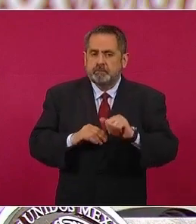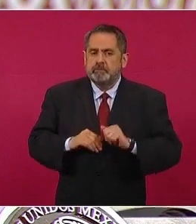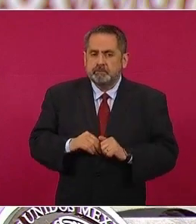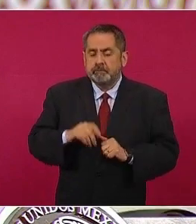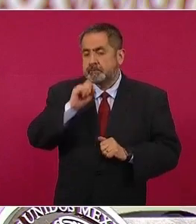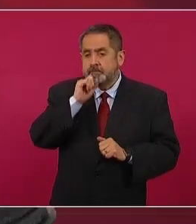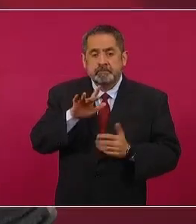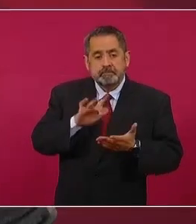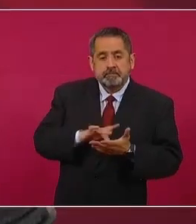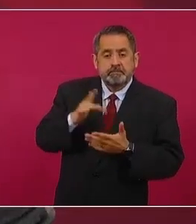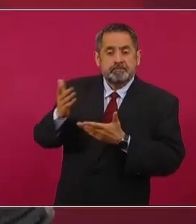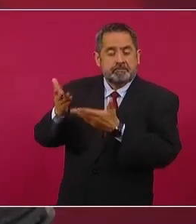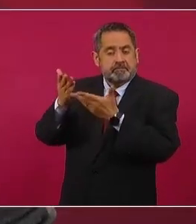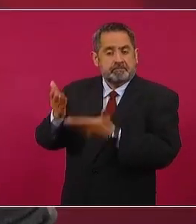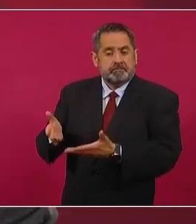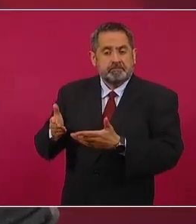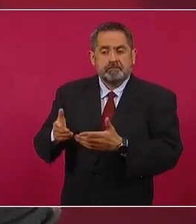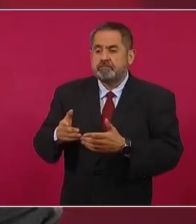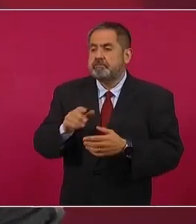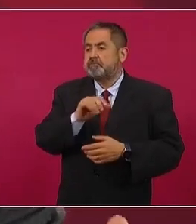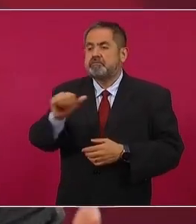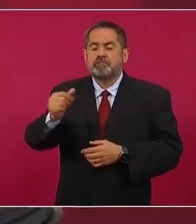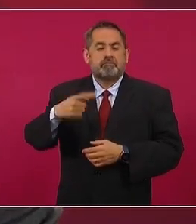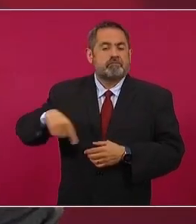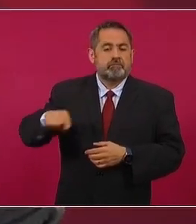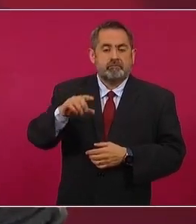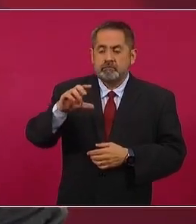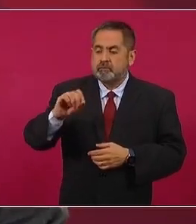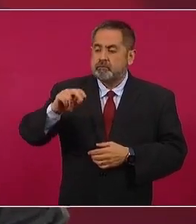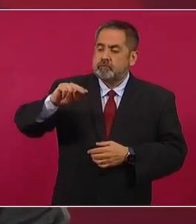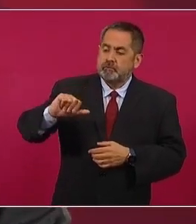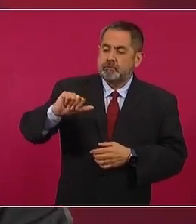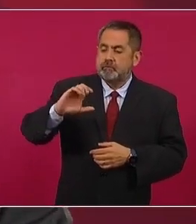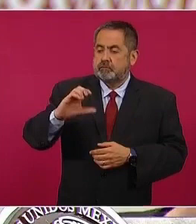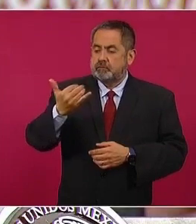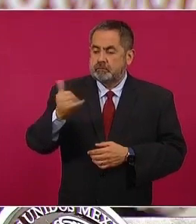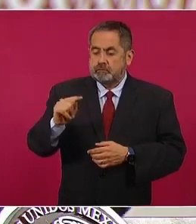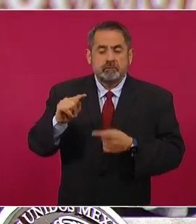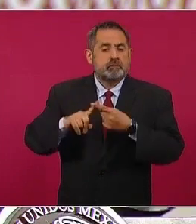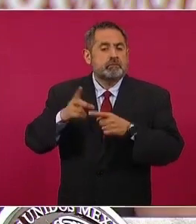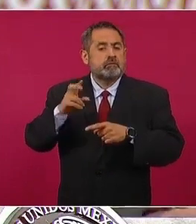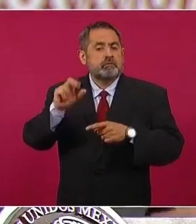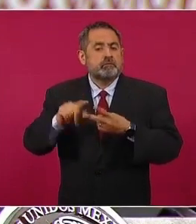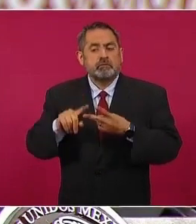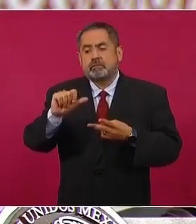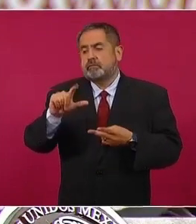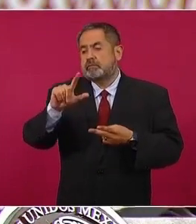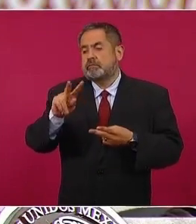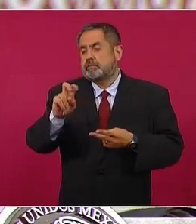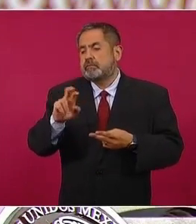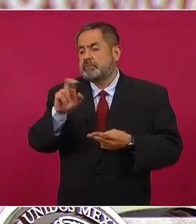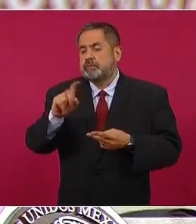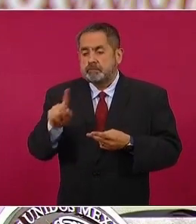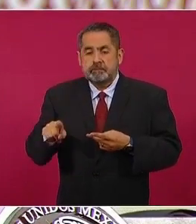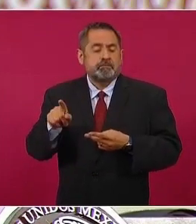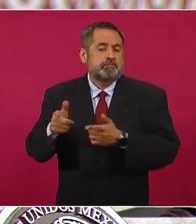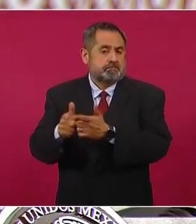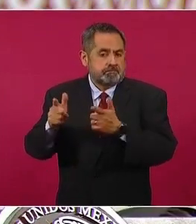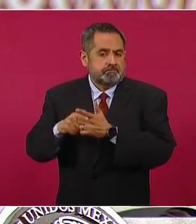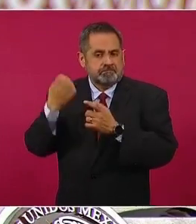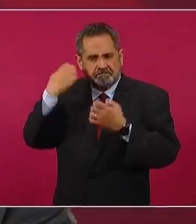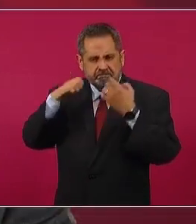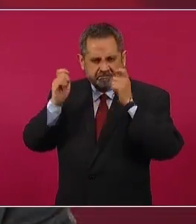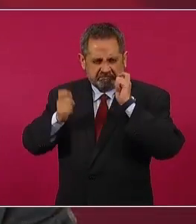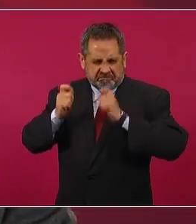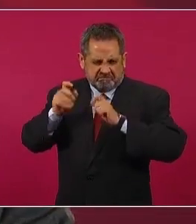en mi agradecimiento a nombre del sector salud a CONACYT y a la doctora Álvarez Builla y a un grupo de expertas y expertos en